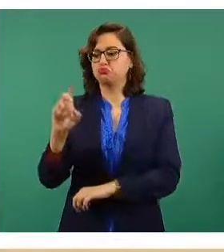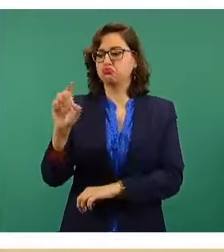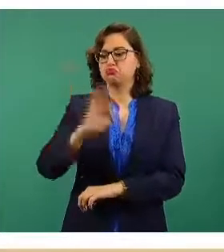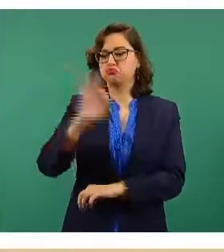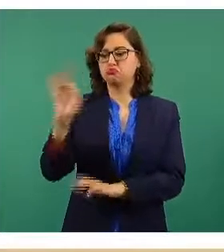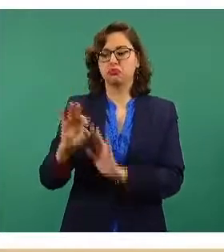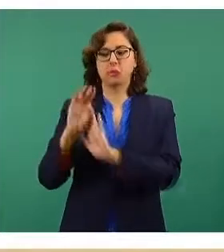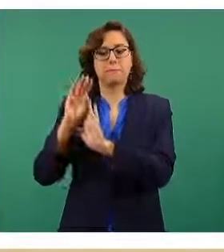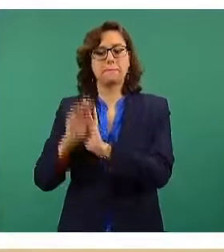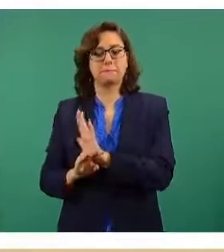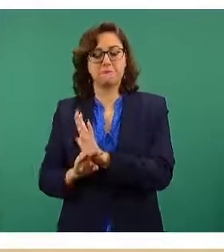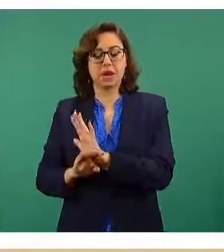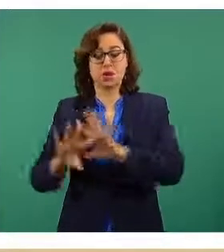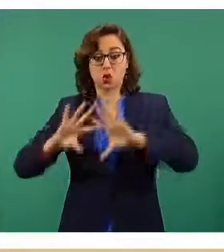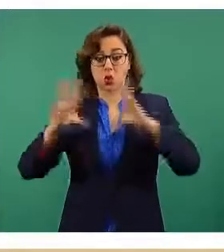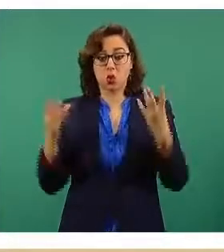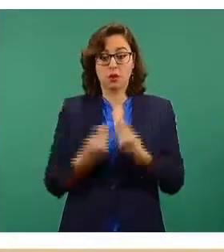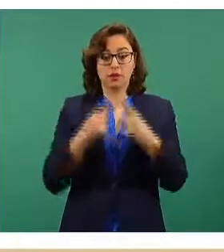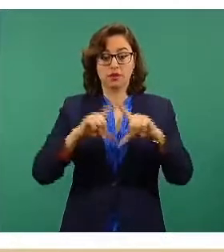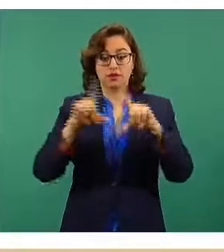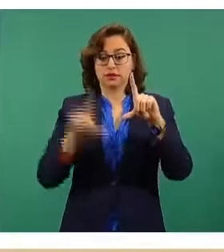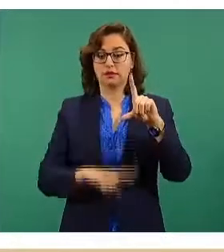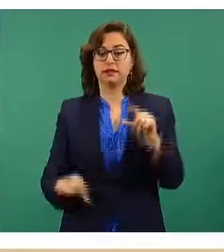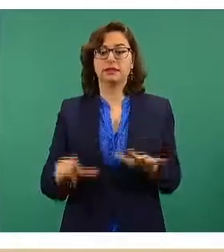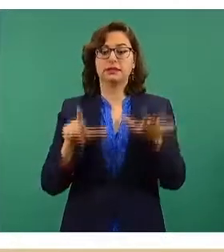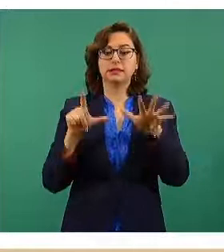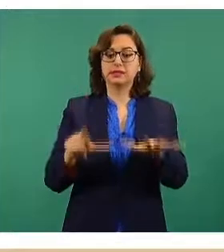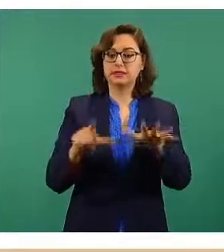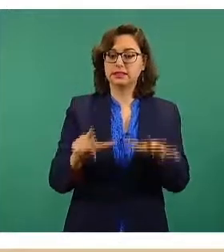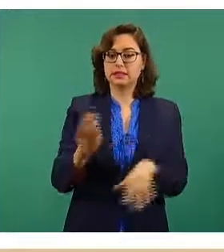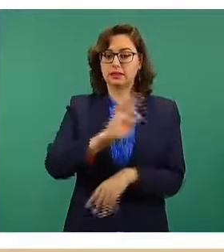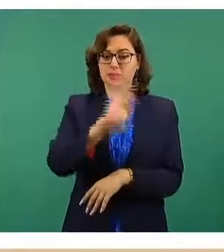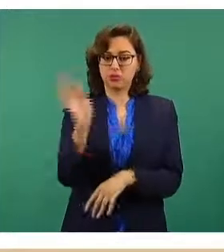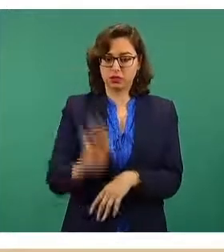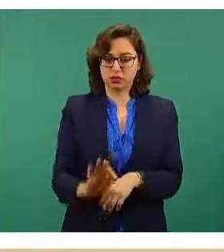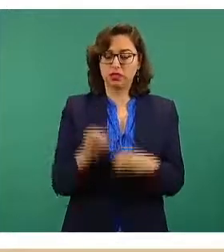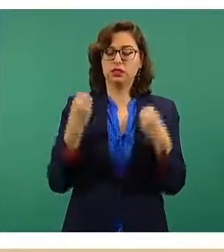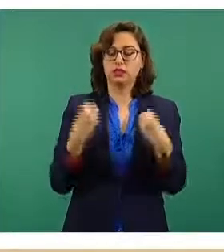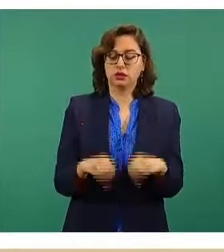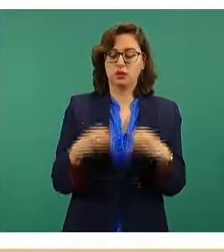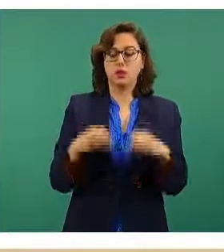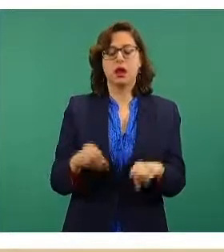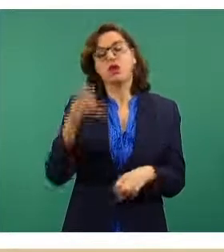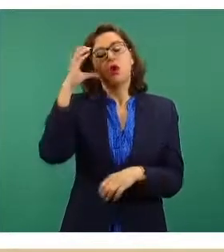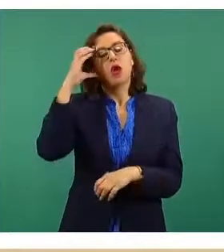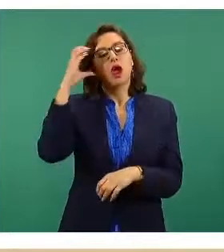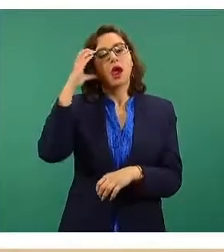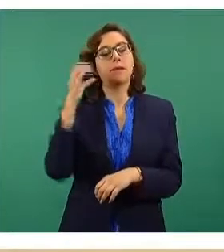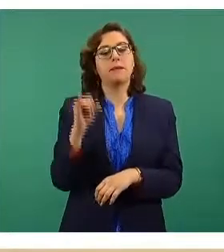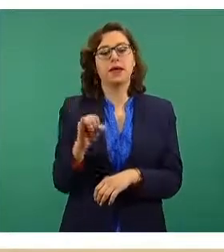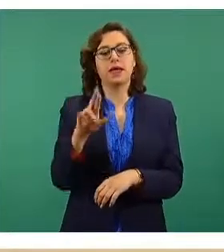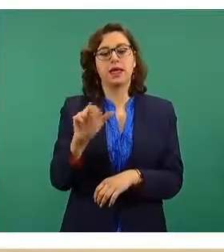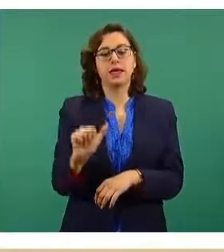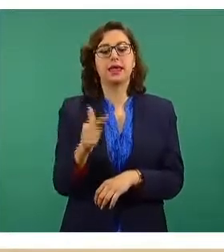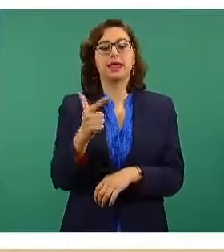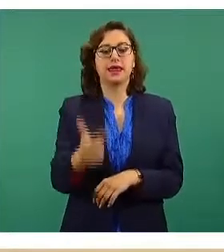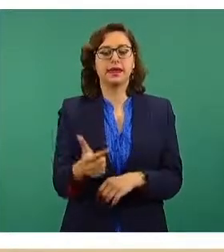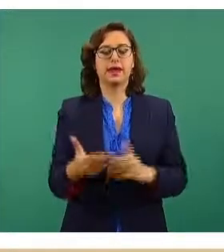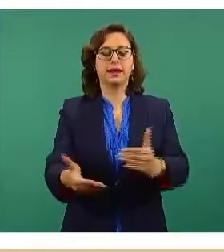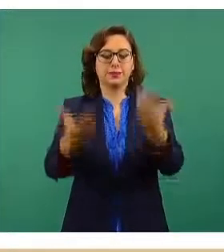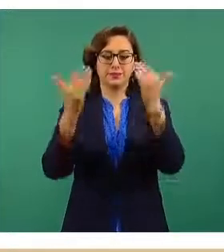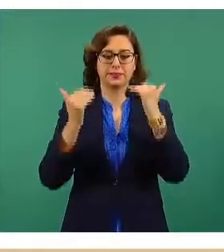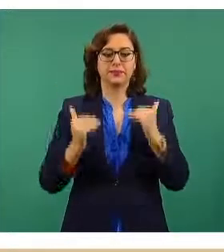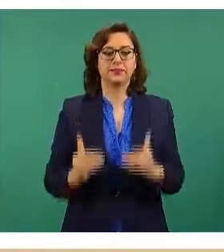ocupación, para un total nacional de 17% en las camas generales, y en la siguiente en las camas